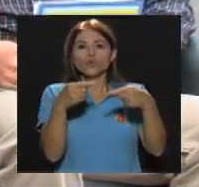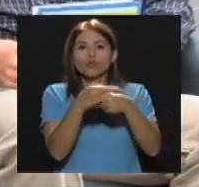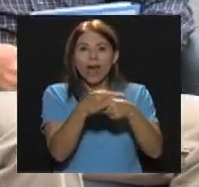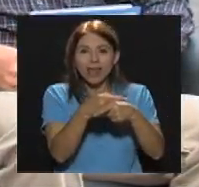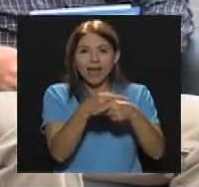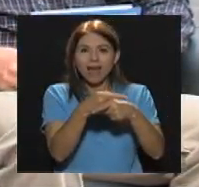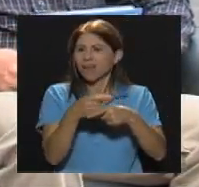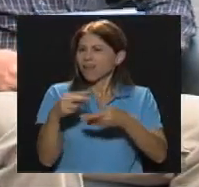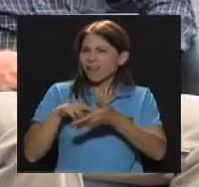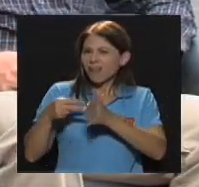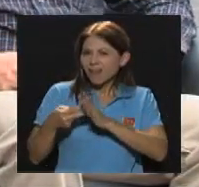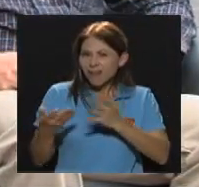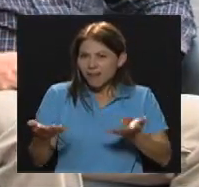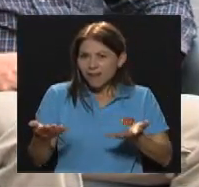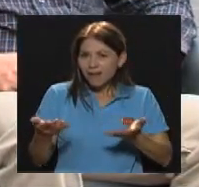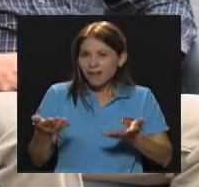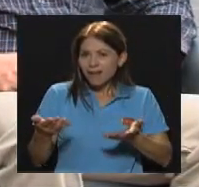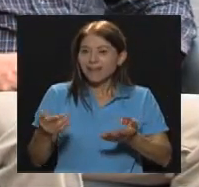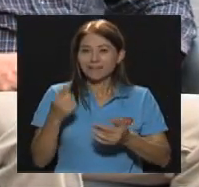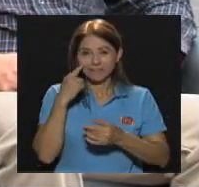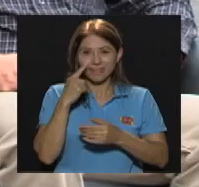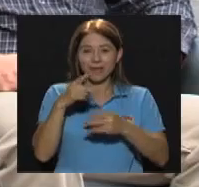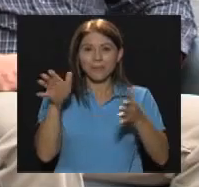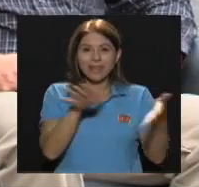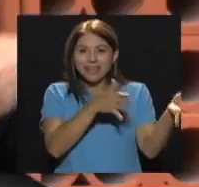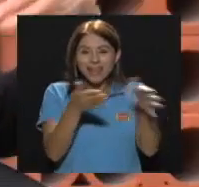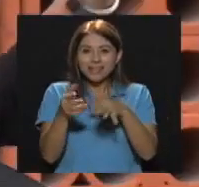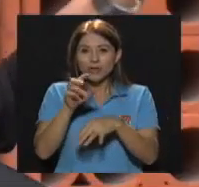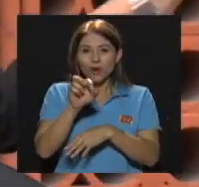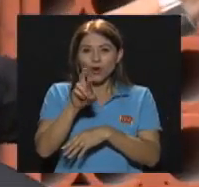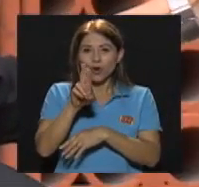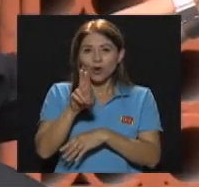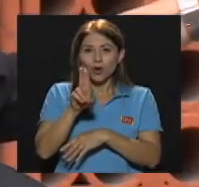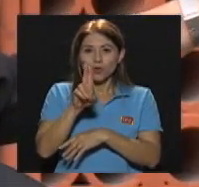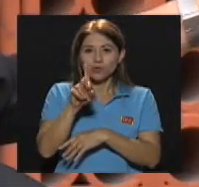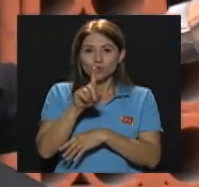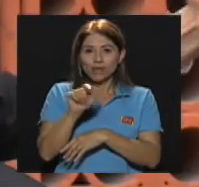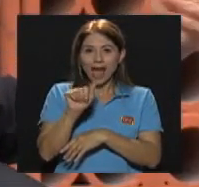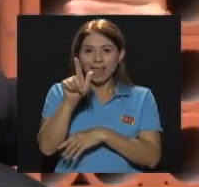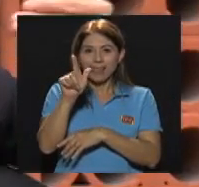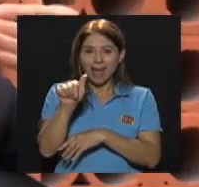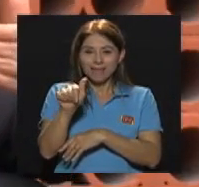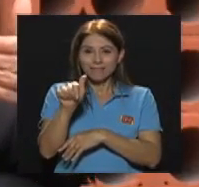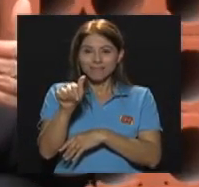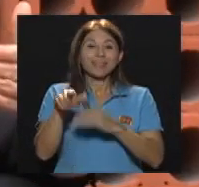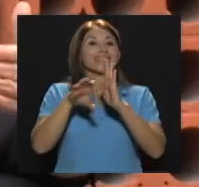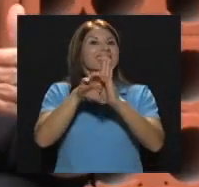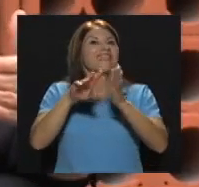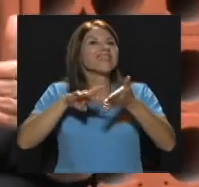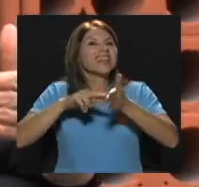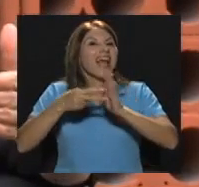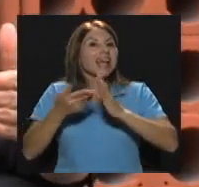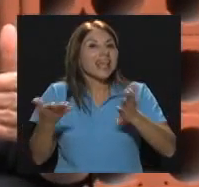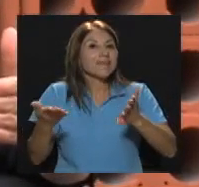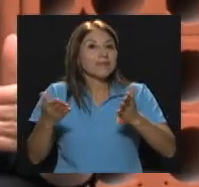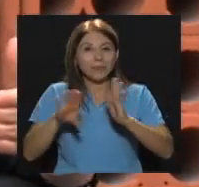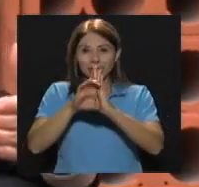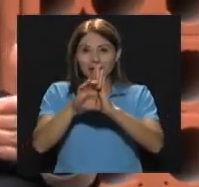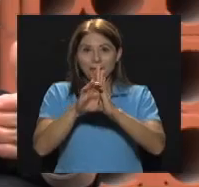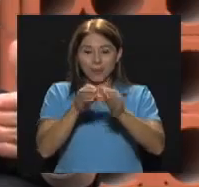ventilación cruzada? Okay, ¿qué es ventilación cruzada? Exactamente. La ventilación cruzada es que la ventilación entra por una de las aberturas y sale